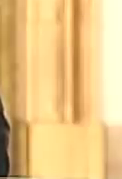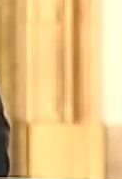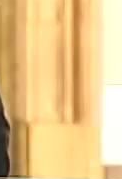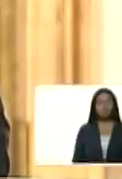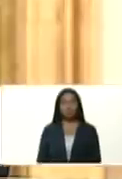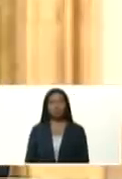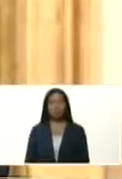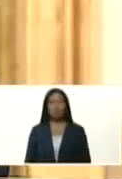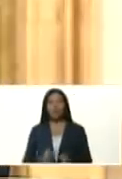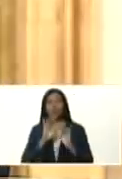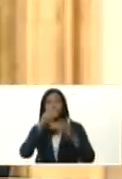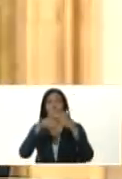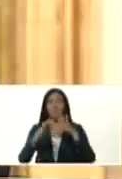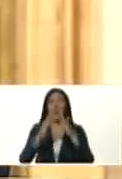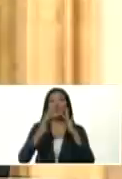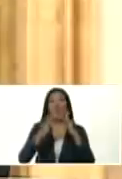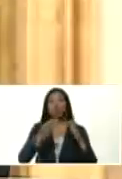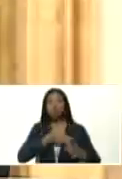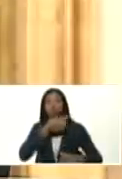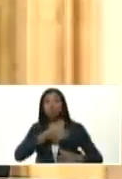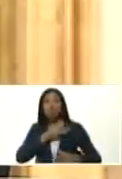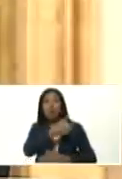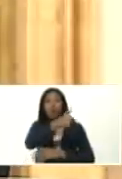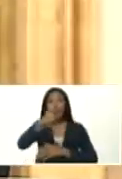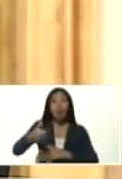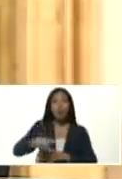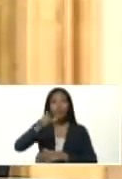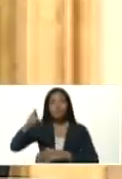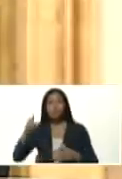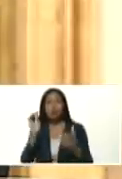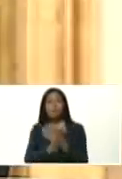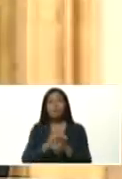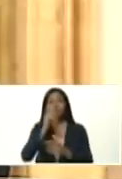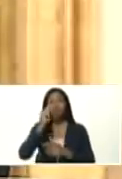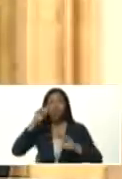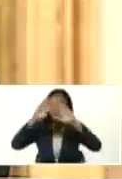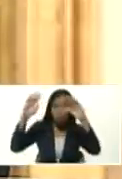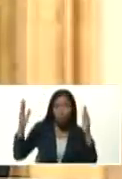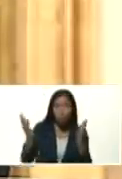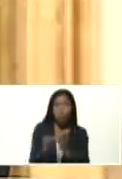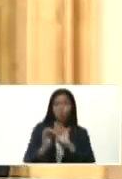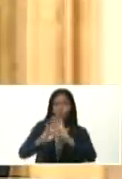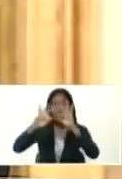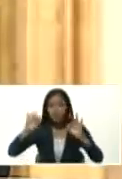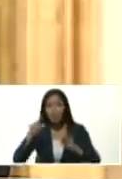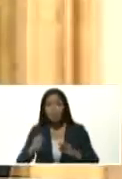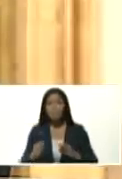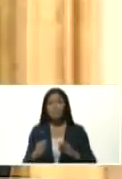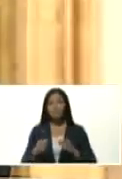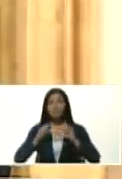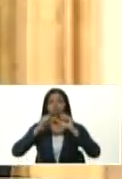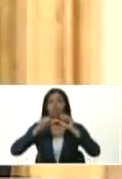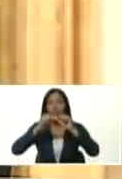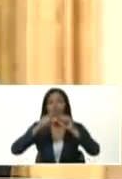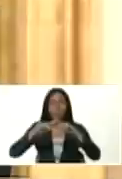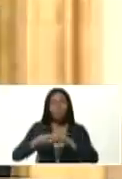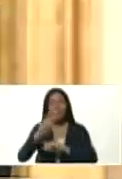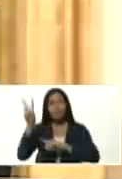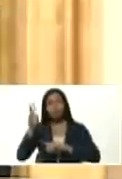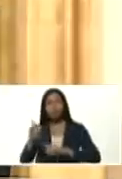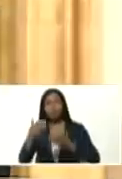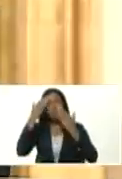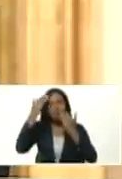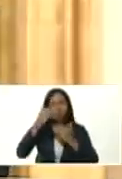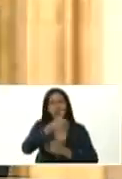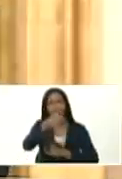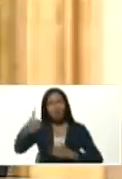sociales a todos los compatriotas, amigos y amigas que en el mundo hacen seguimiento de Venezuela. Mis saludos a